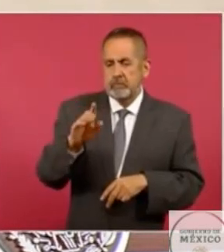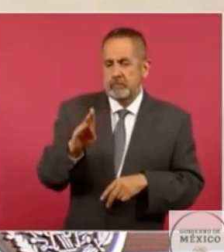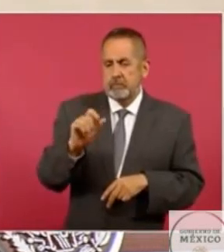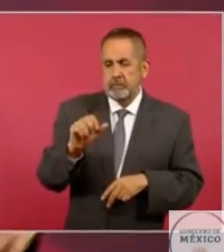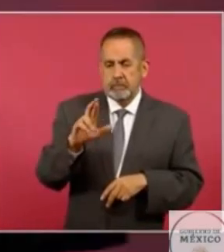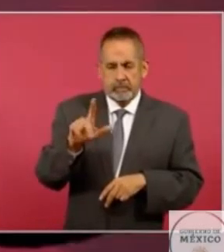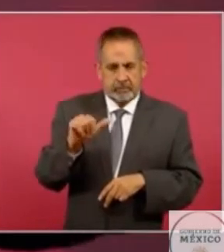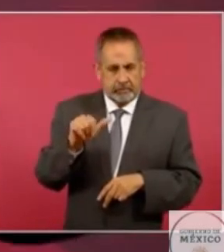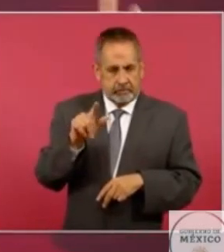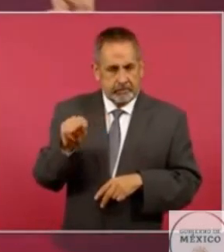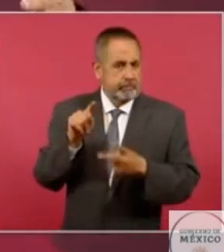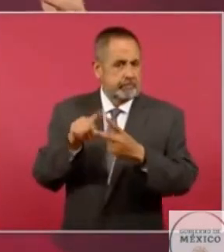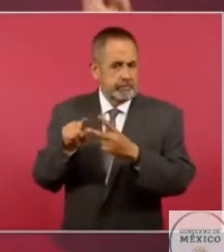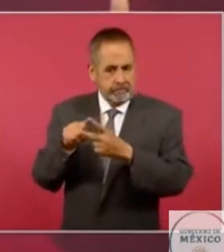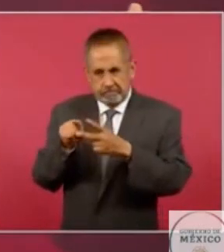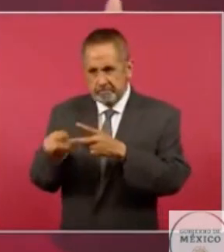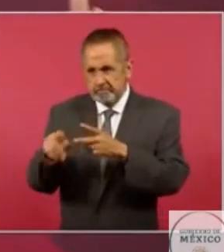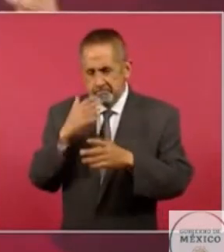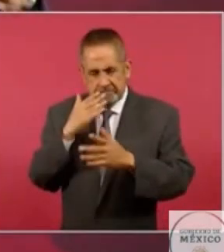que